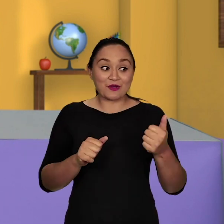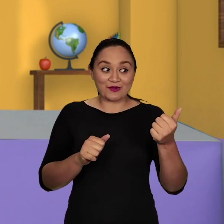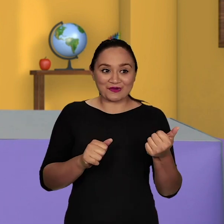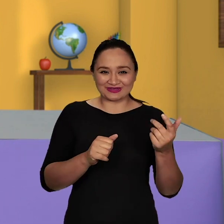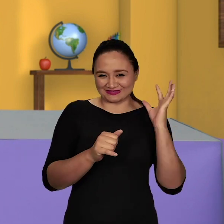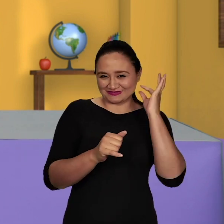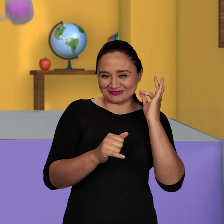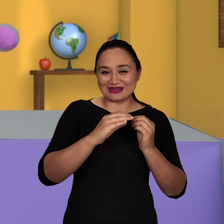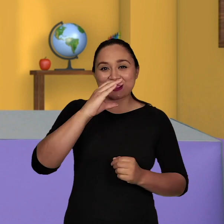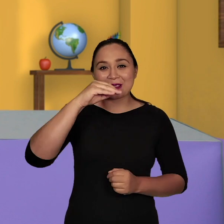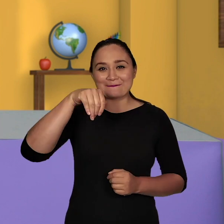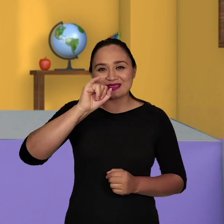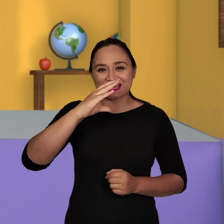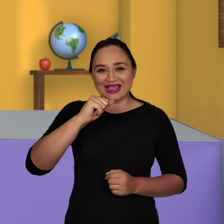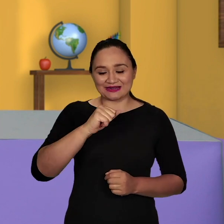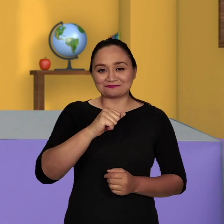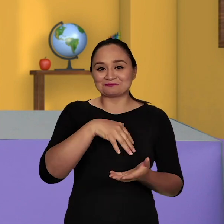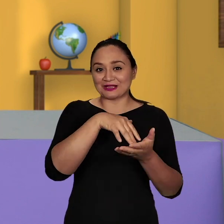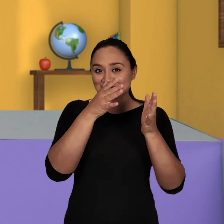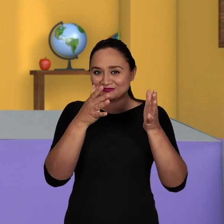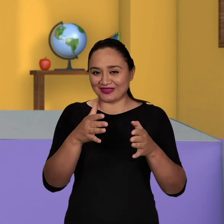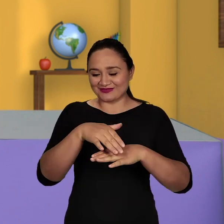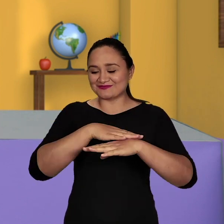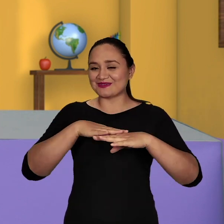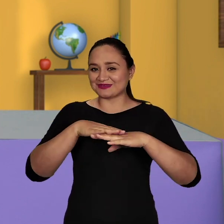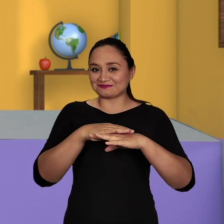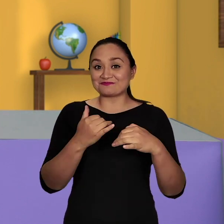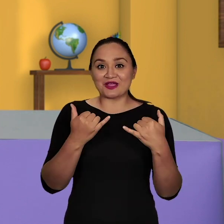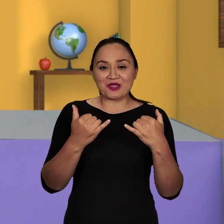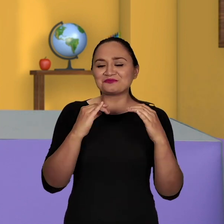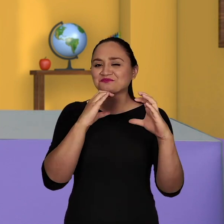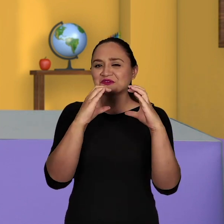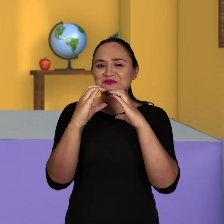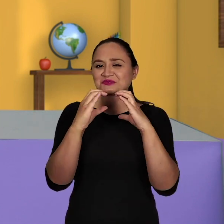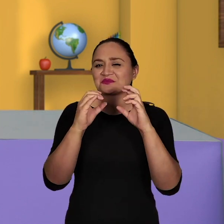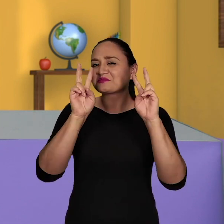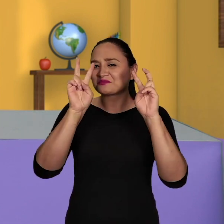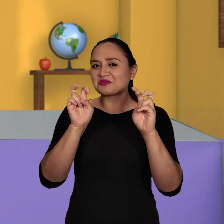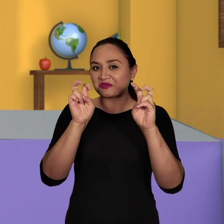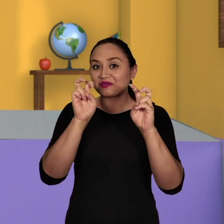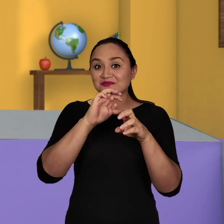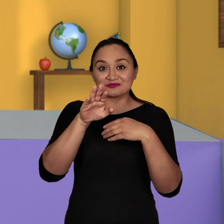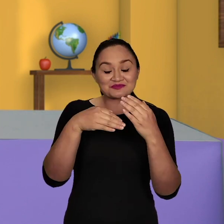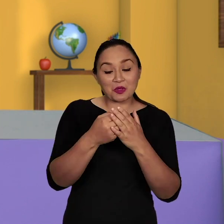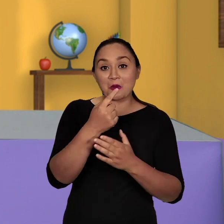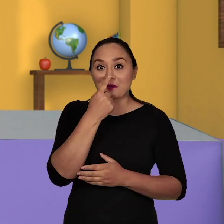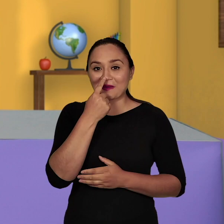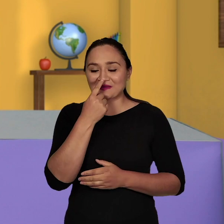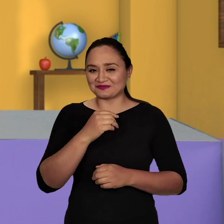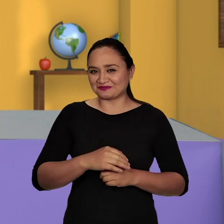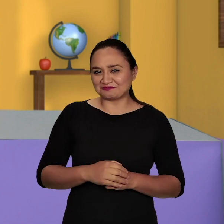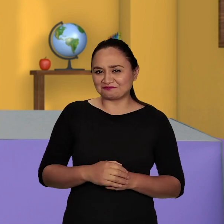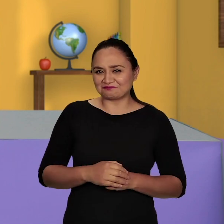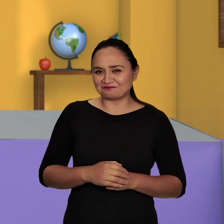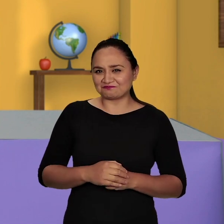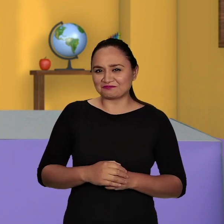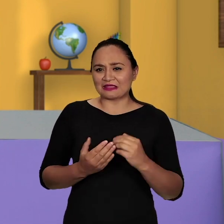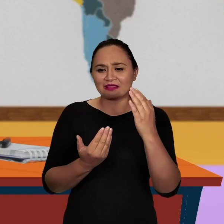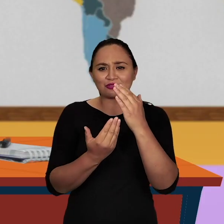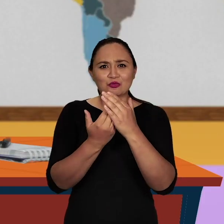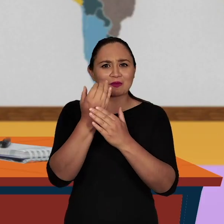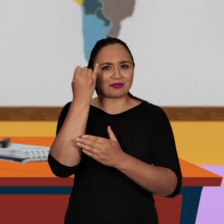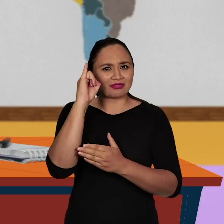con Micaela, estudiante de bachillerato, y vamos a hablar de un tema que nos interesa mucho. ¿Qué es